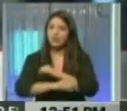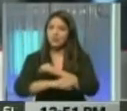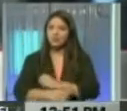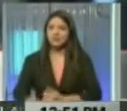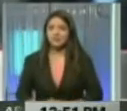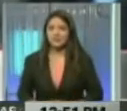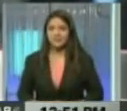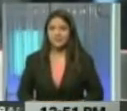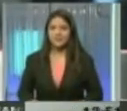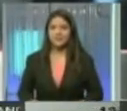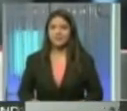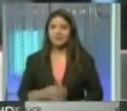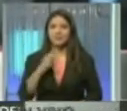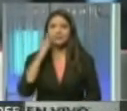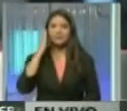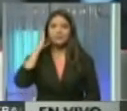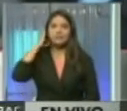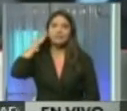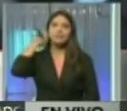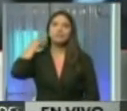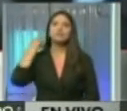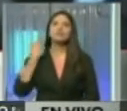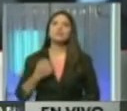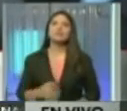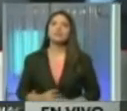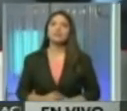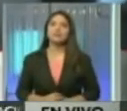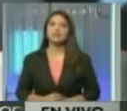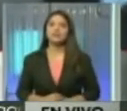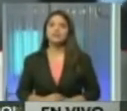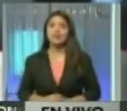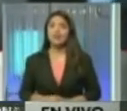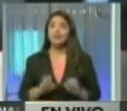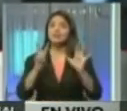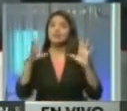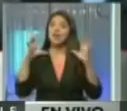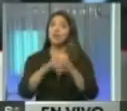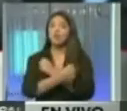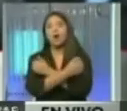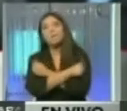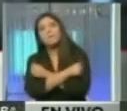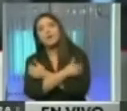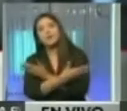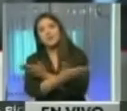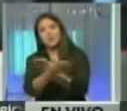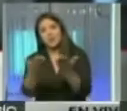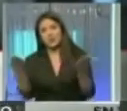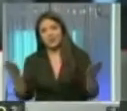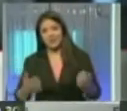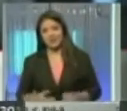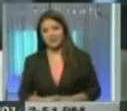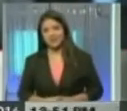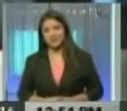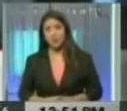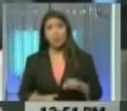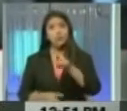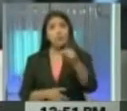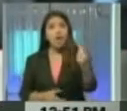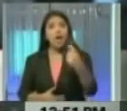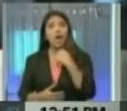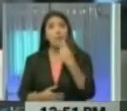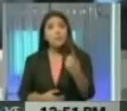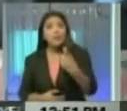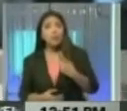Roma, en Venecia, 7 de la noche en Italia. Un abrazo para ustedes. ¿Hay alguna pregunta